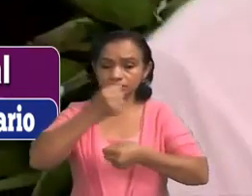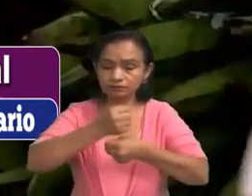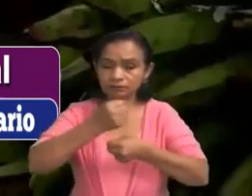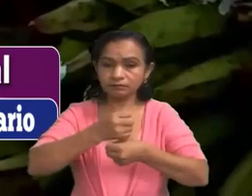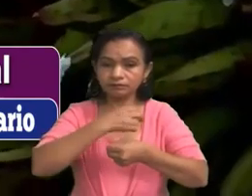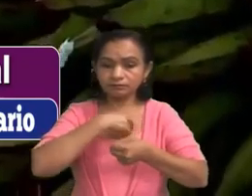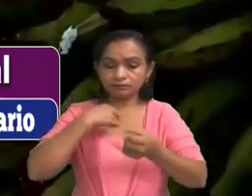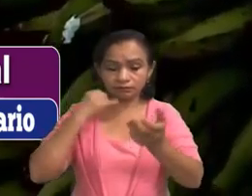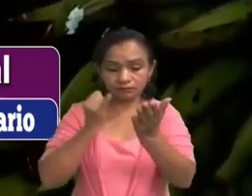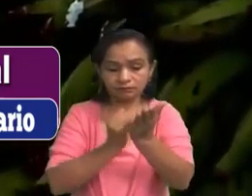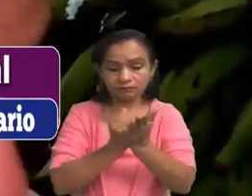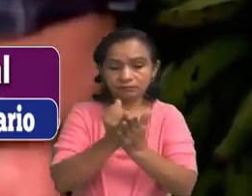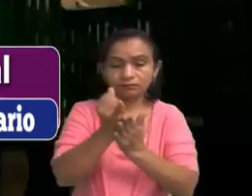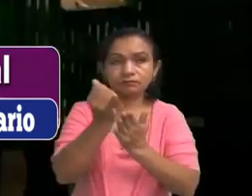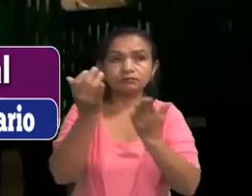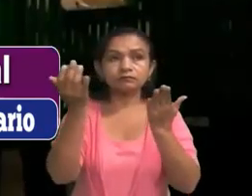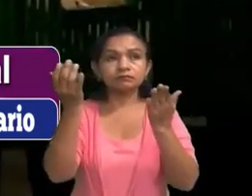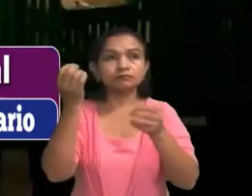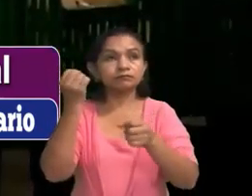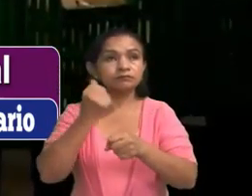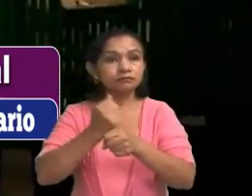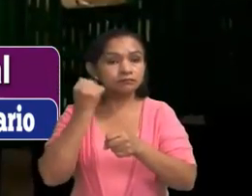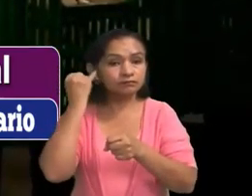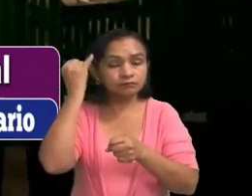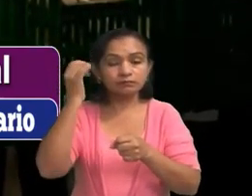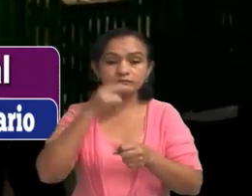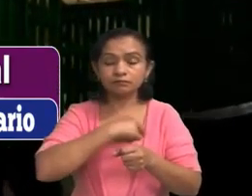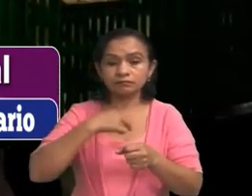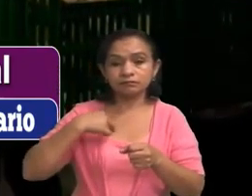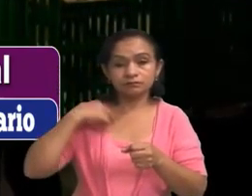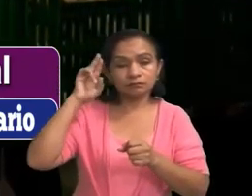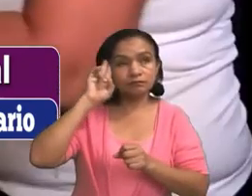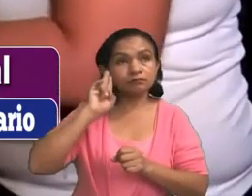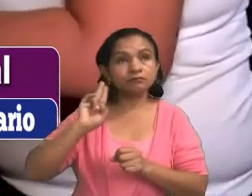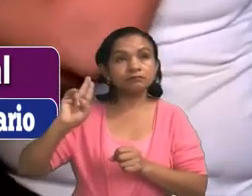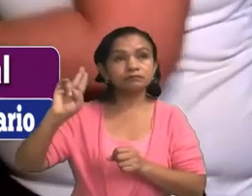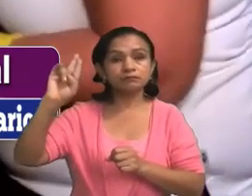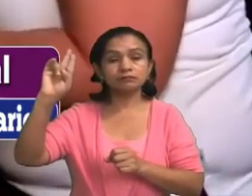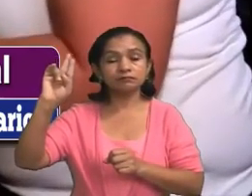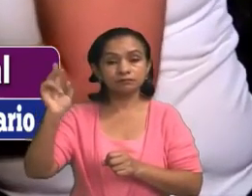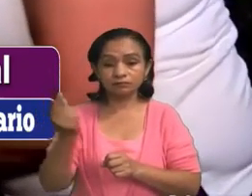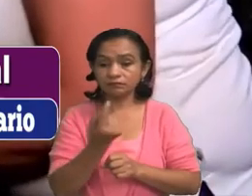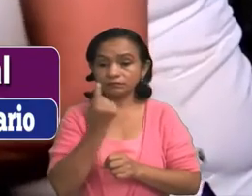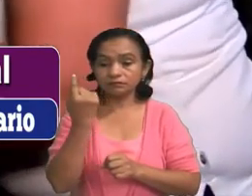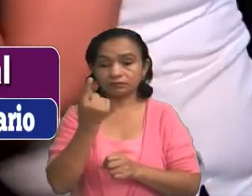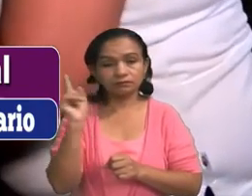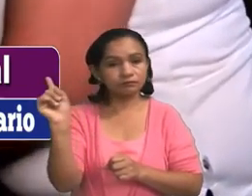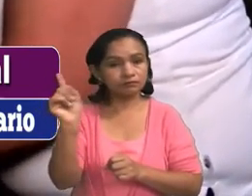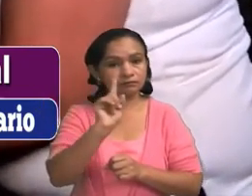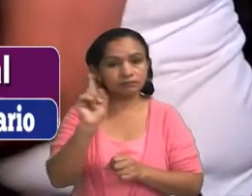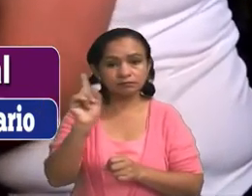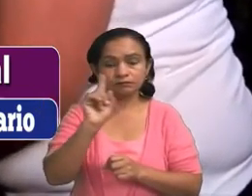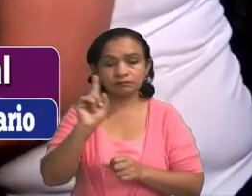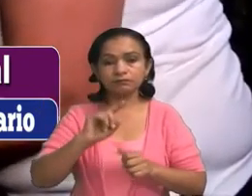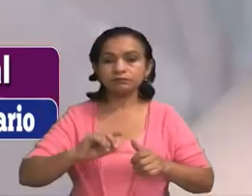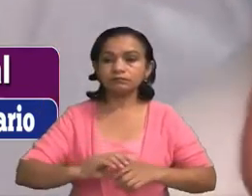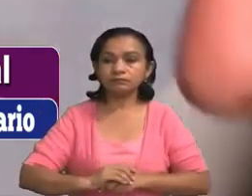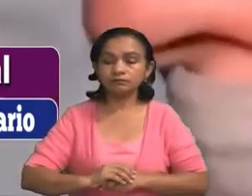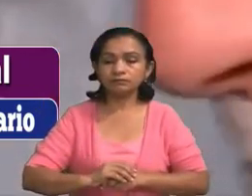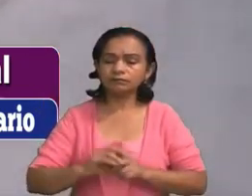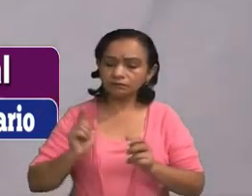de investigación, el trabajo de innovación que hacen las universidades, pues no las hace solo, ¿verdad? Sino que